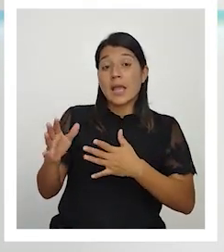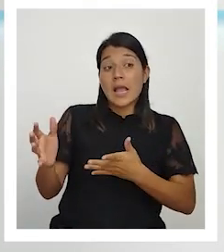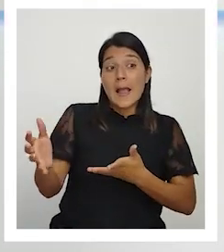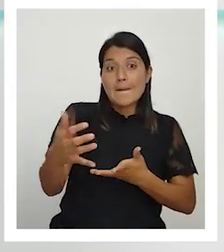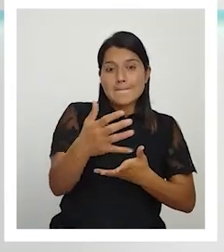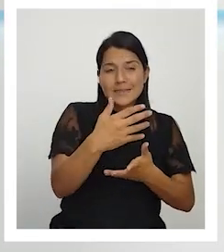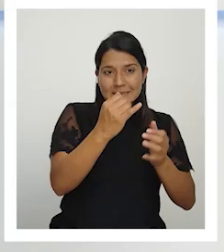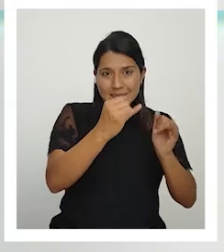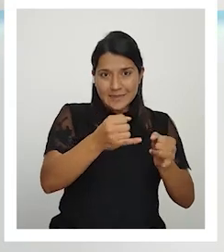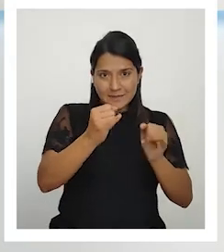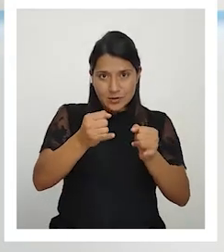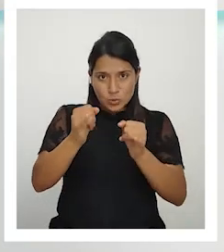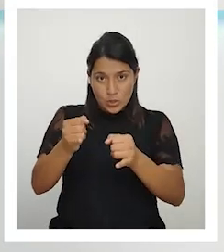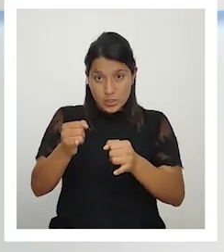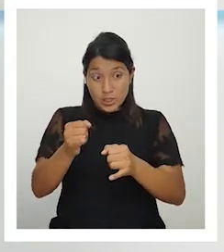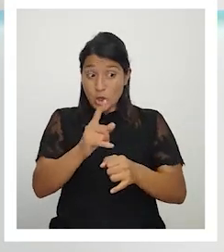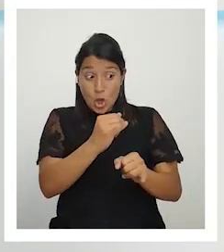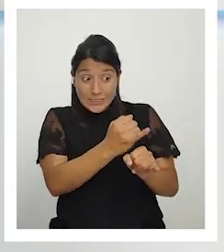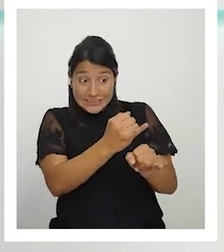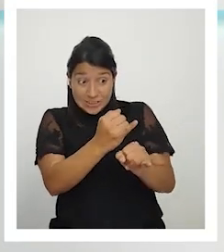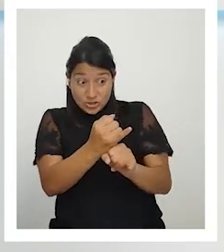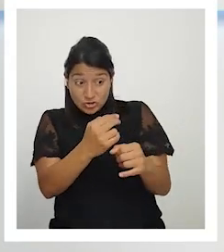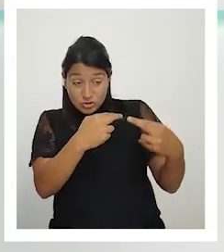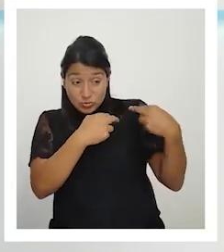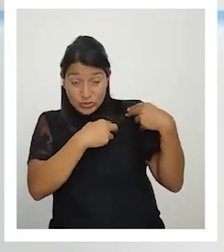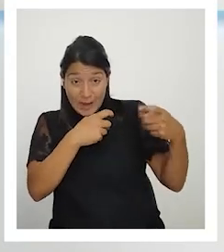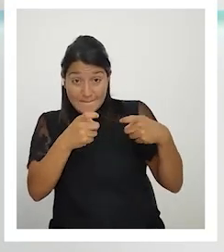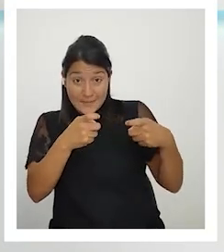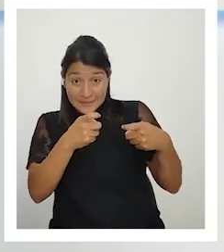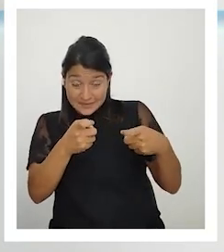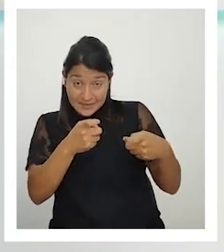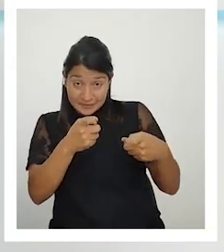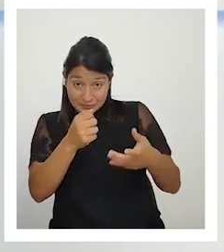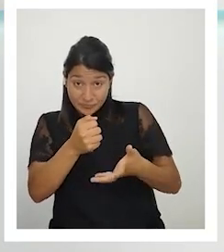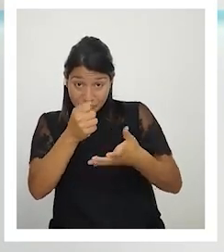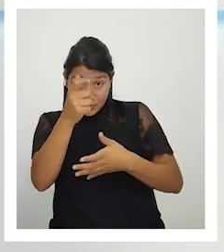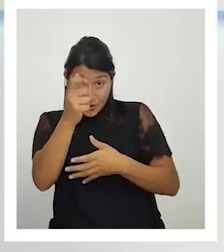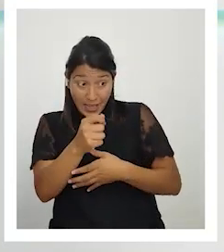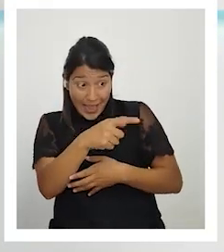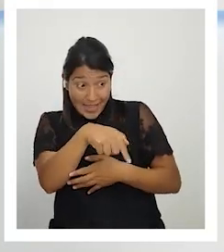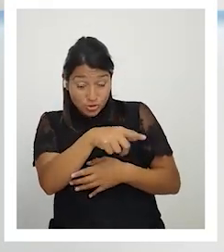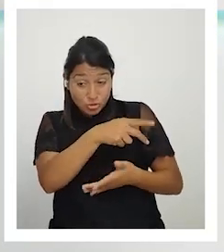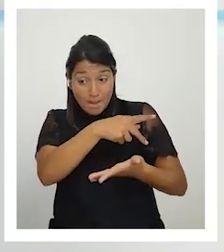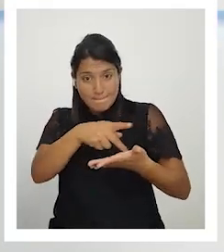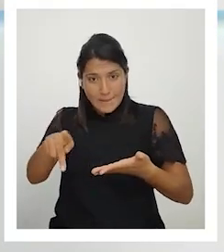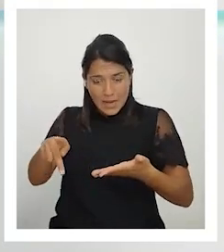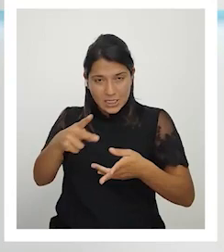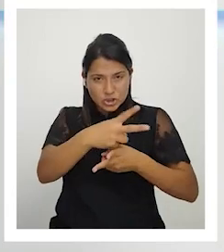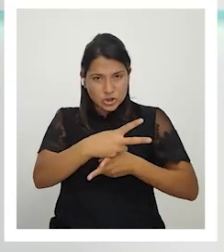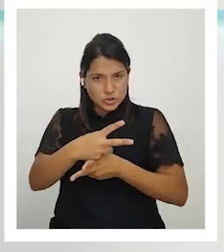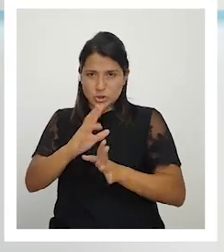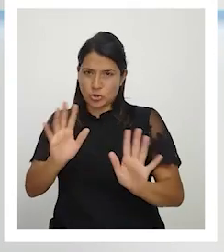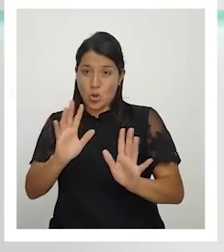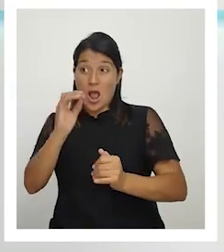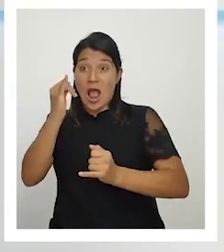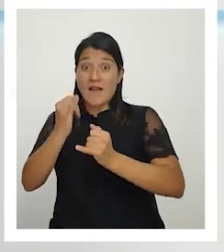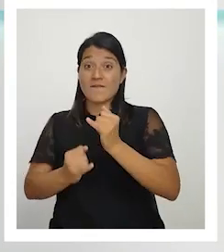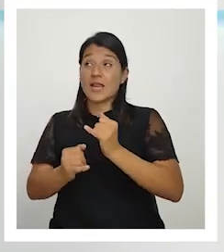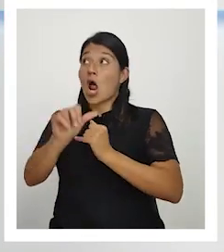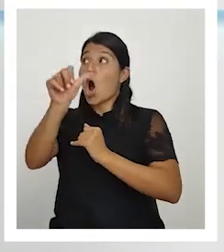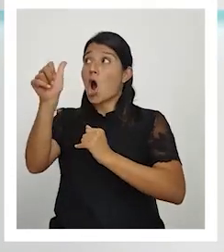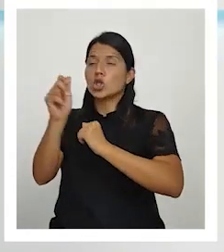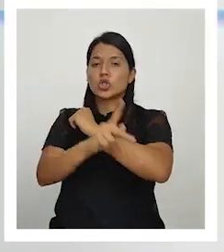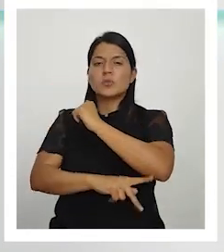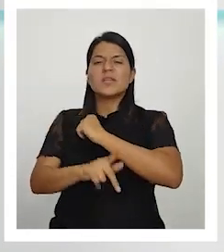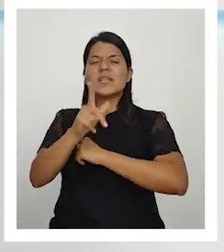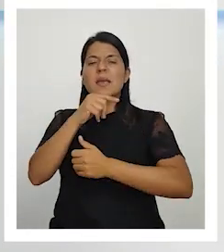los supervisados los que pagan la supervisión, ¿verdad? Yo no sé acá, digamos, si al final si nosotros somos los que estamos pagando la SUPEN, somos los jefes